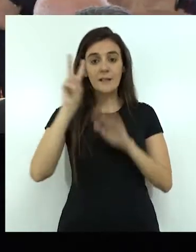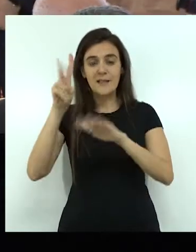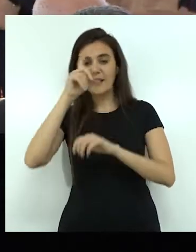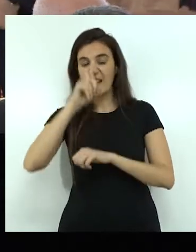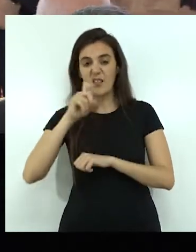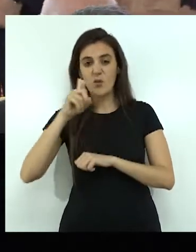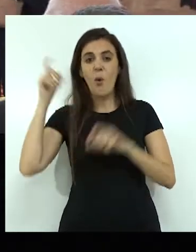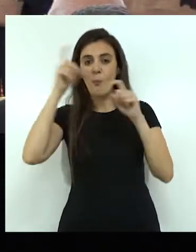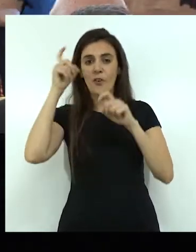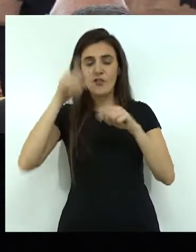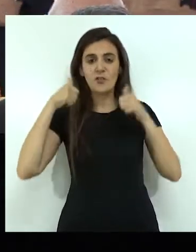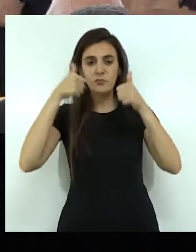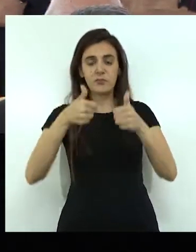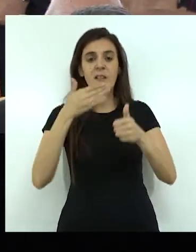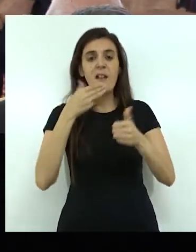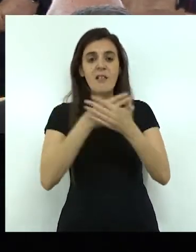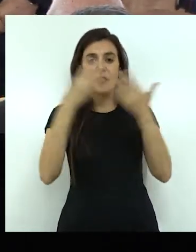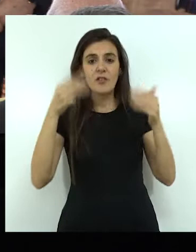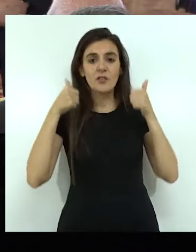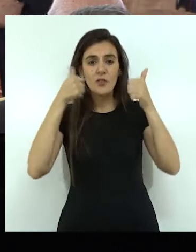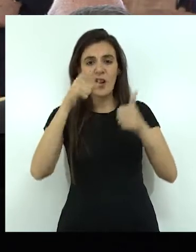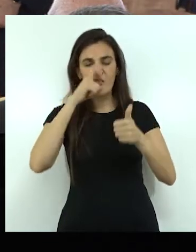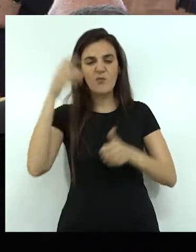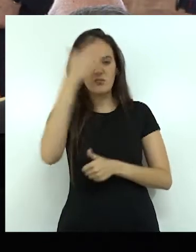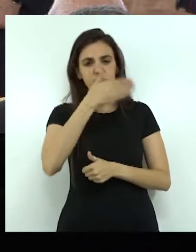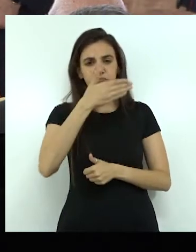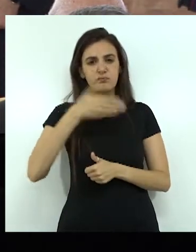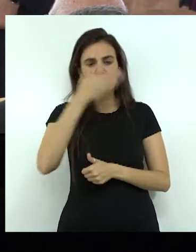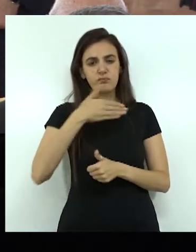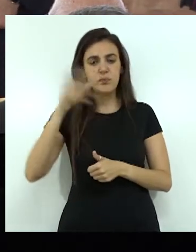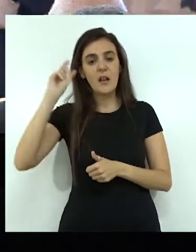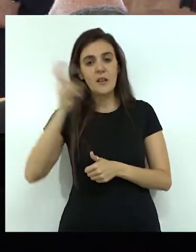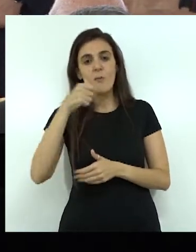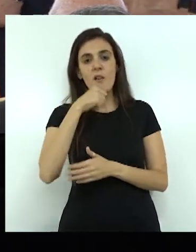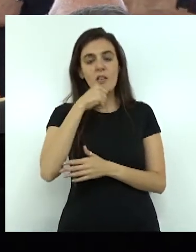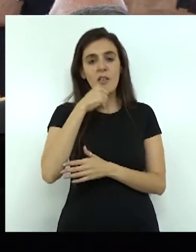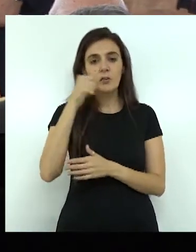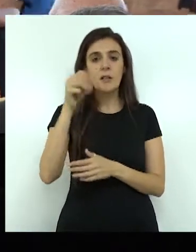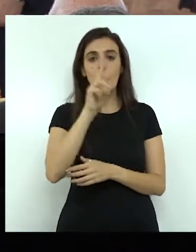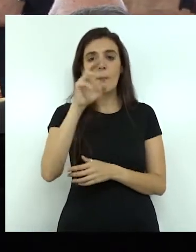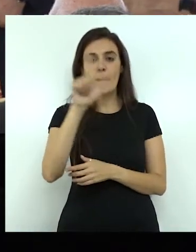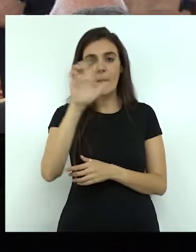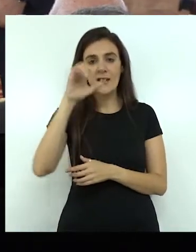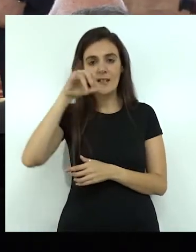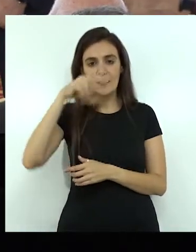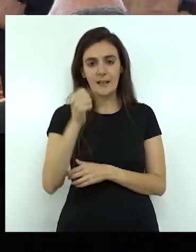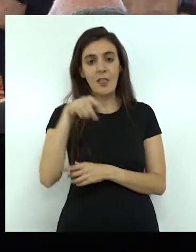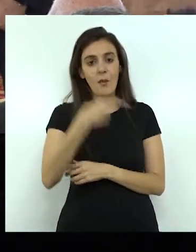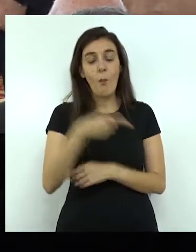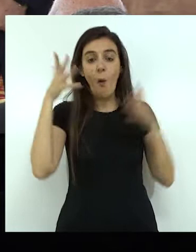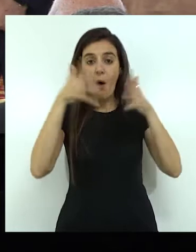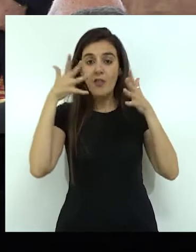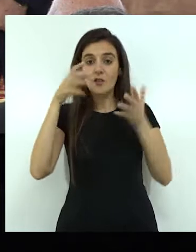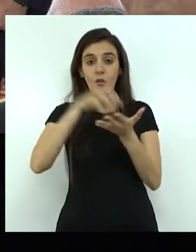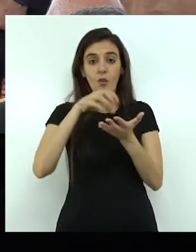empezó con 18 años en la antigua marina y le siguió en ceuta el valle inclán luego fue asesor en el centro de profesores para